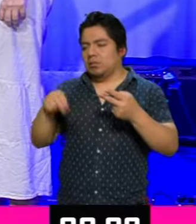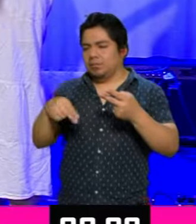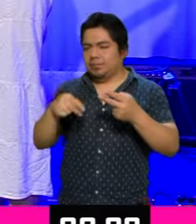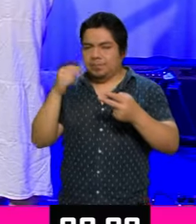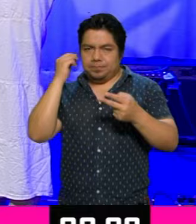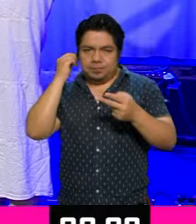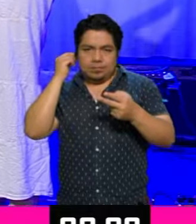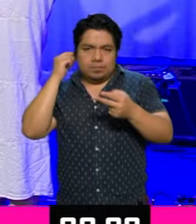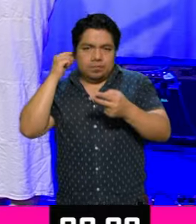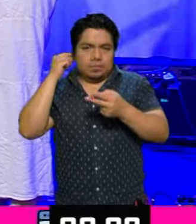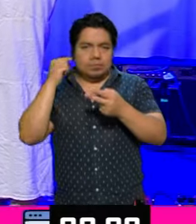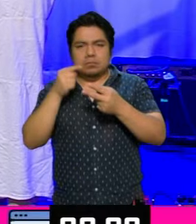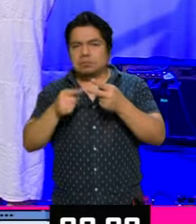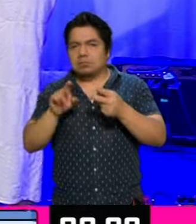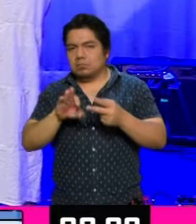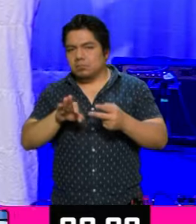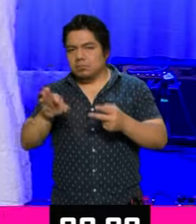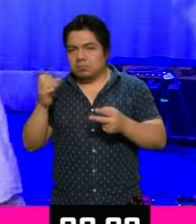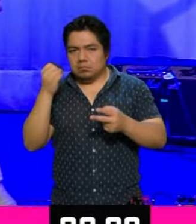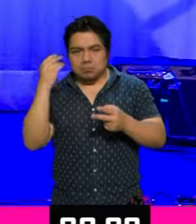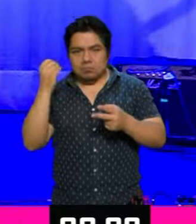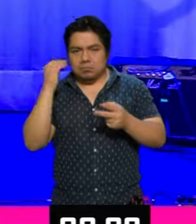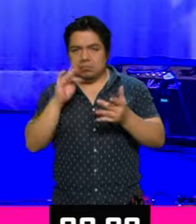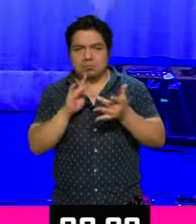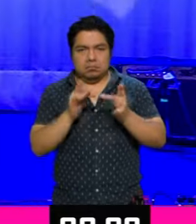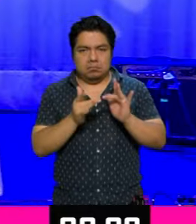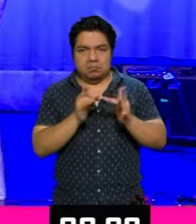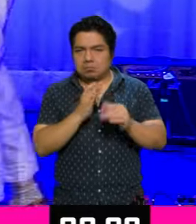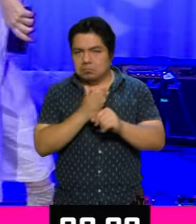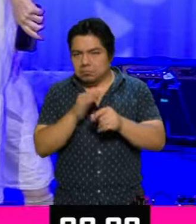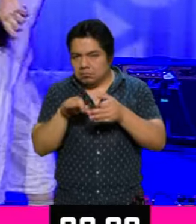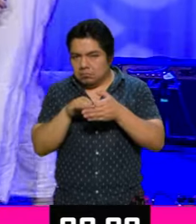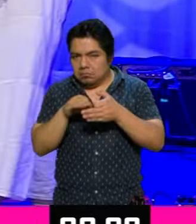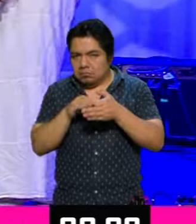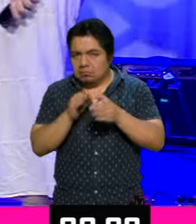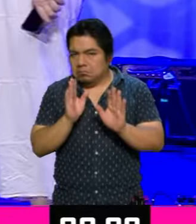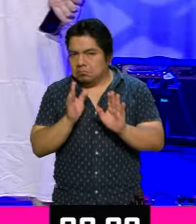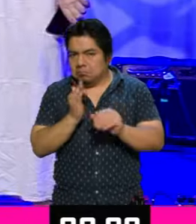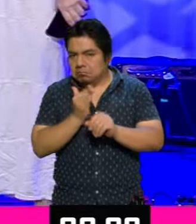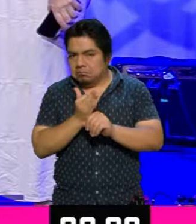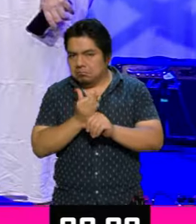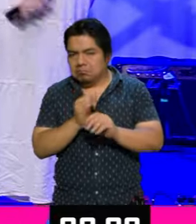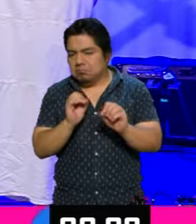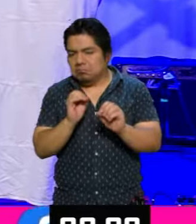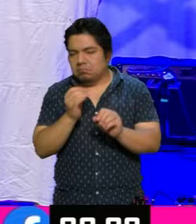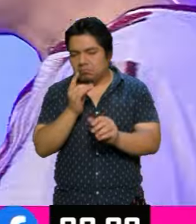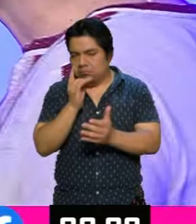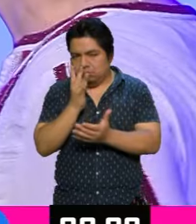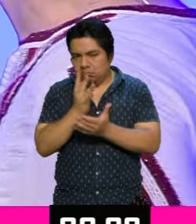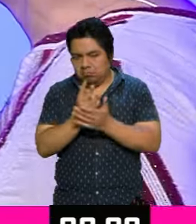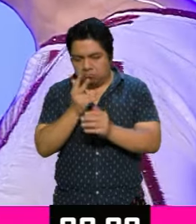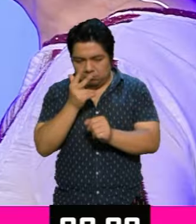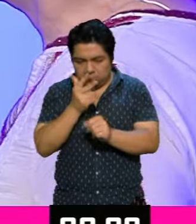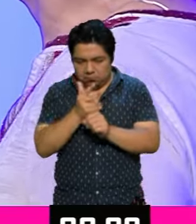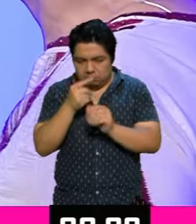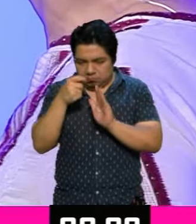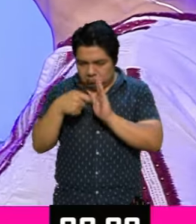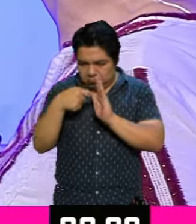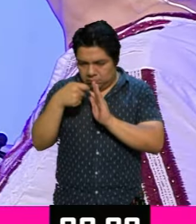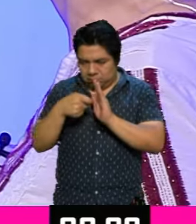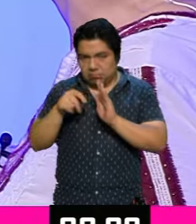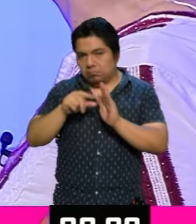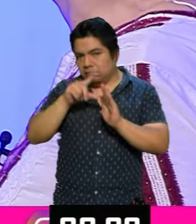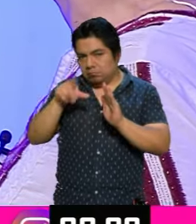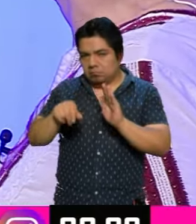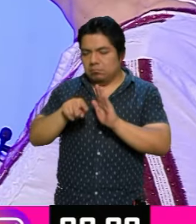Contradicción. Ahora, ¿pero las fechas de Toquines ahí en sus redes o viene alguna muy rápido? Pues no, ahorita nos dedicamos a grabar y a toda la postproducción y todo eso y vamos a